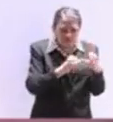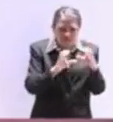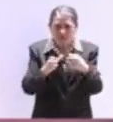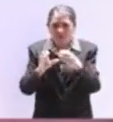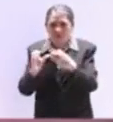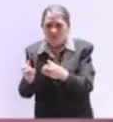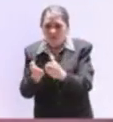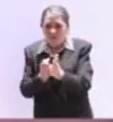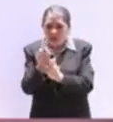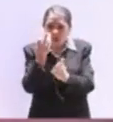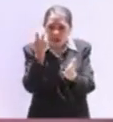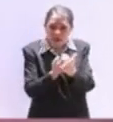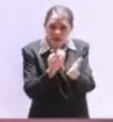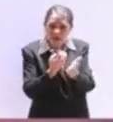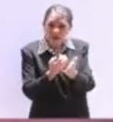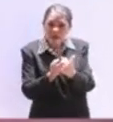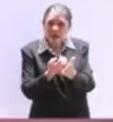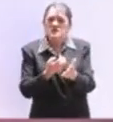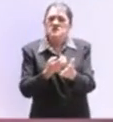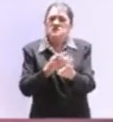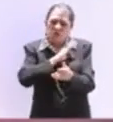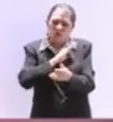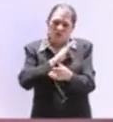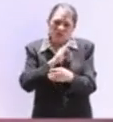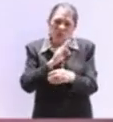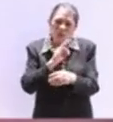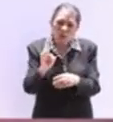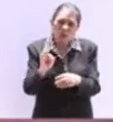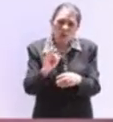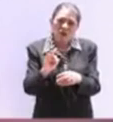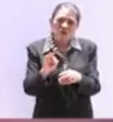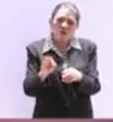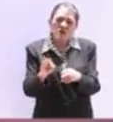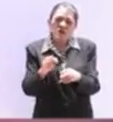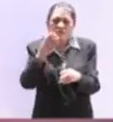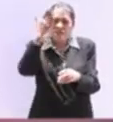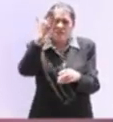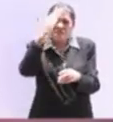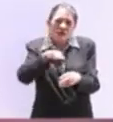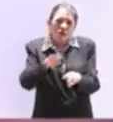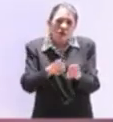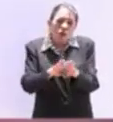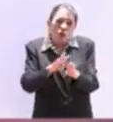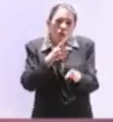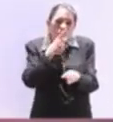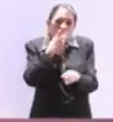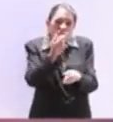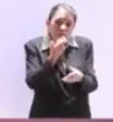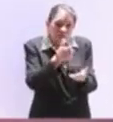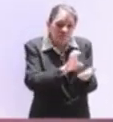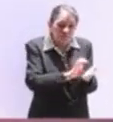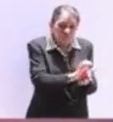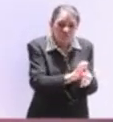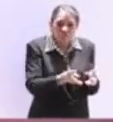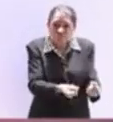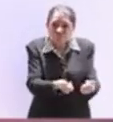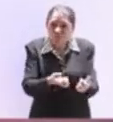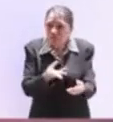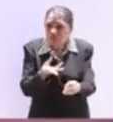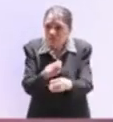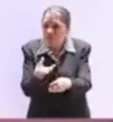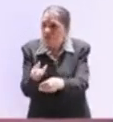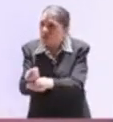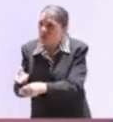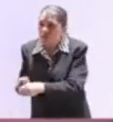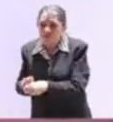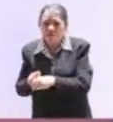través de estos cuestionarios que les permitan aplicar el fondo en otros lugares más allá de las zonas de atención